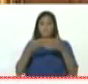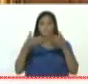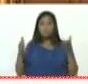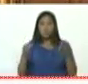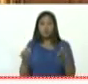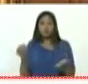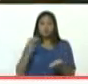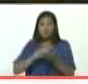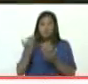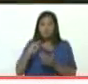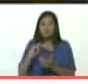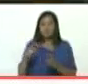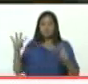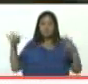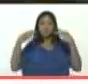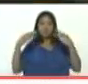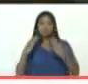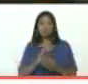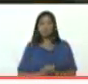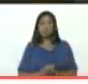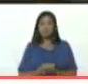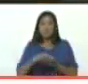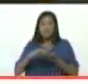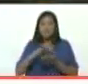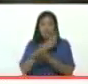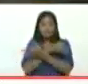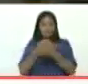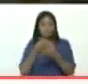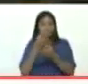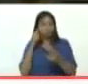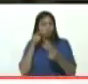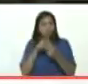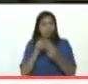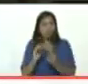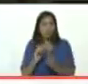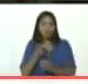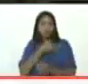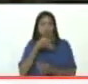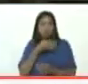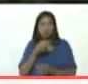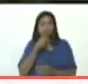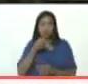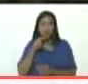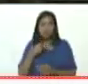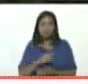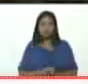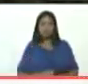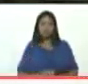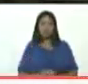con público. Y mucha gente. Y calidad. Ah, una sociedad bonita, ¿verdad?